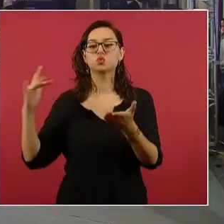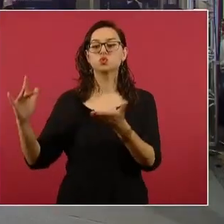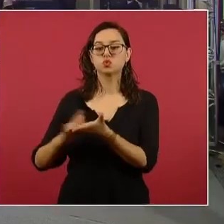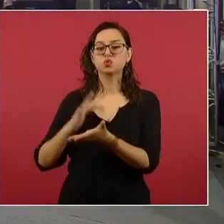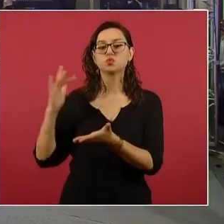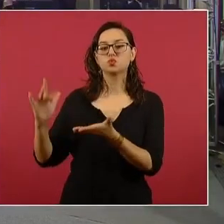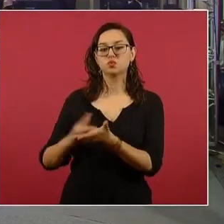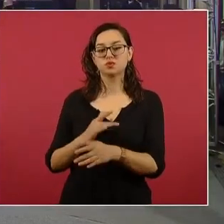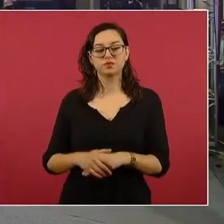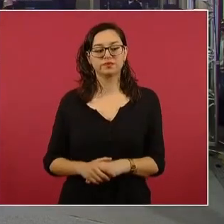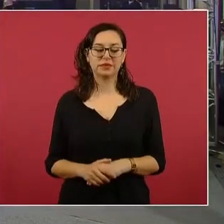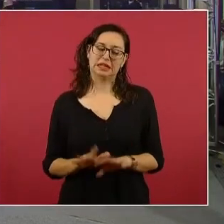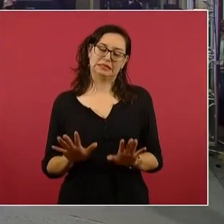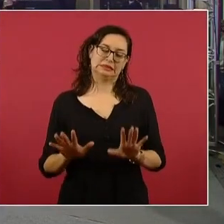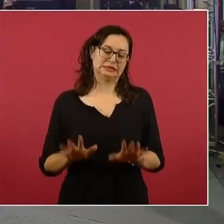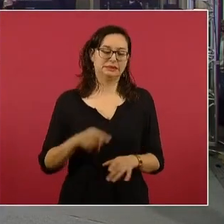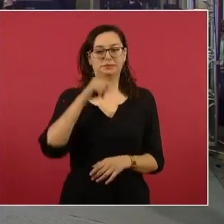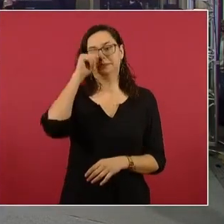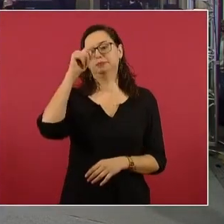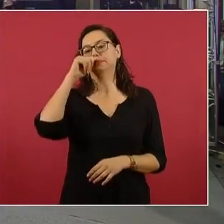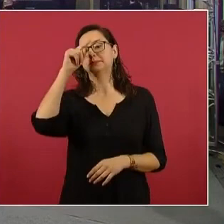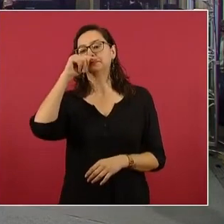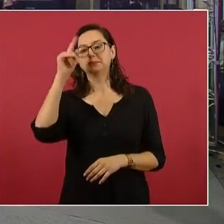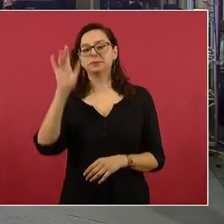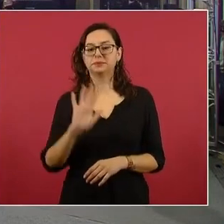Ya estoy presumiendo mucho, ¿verdad?